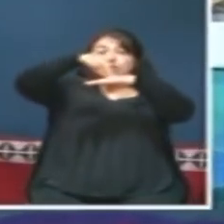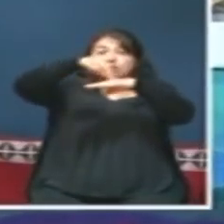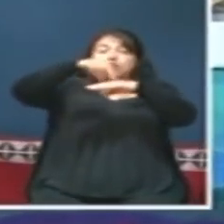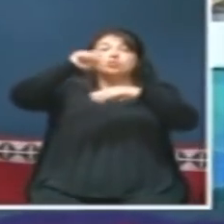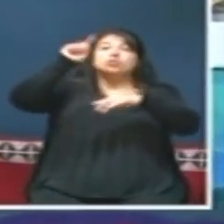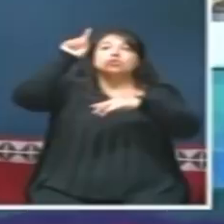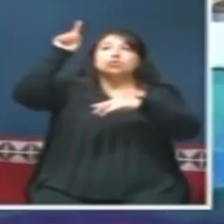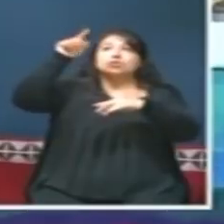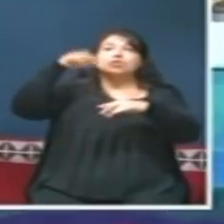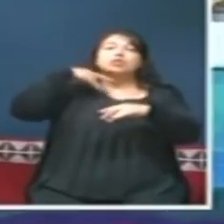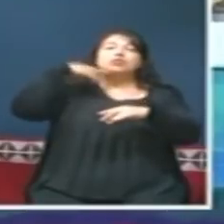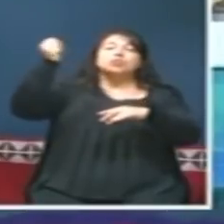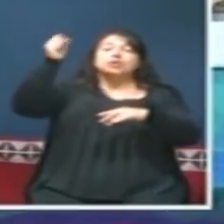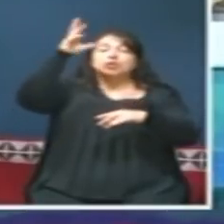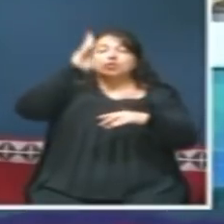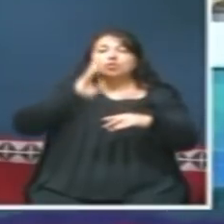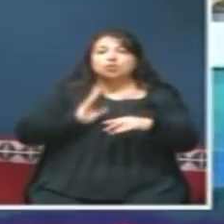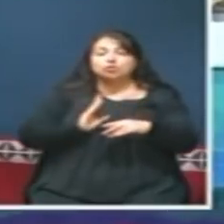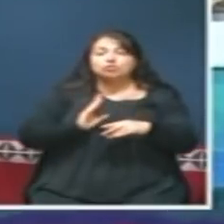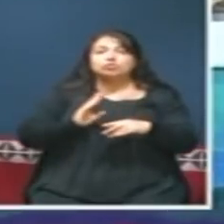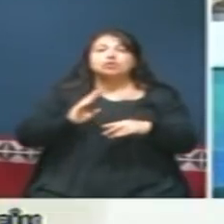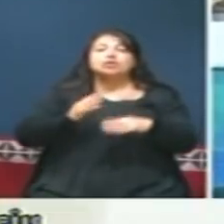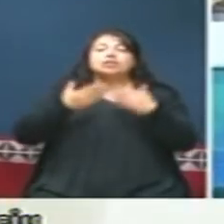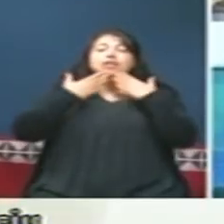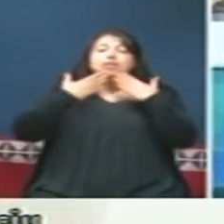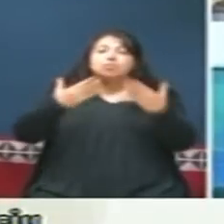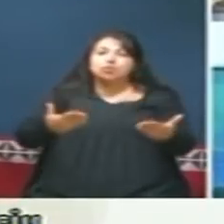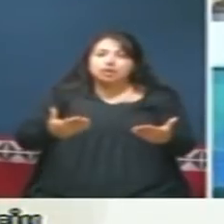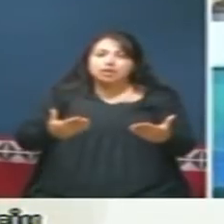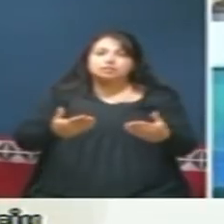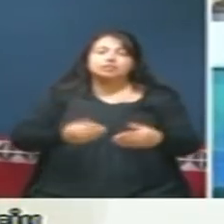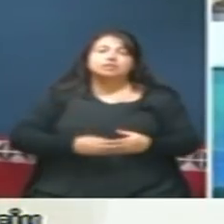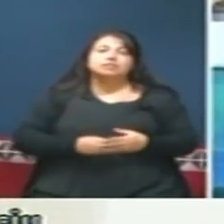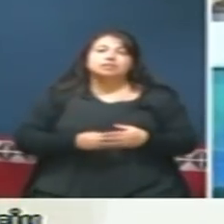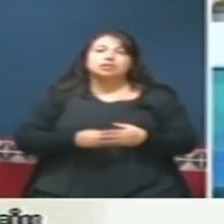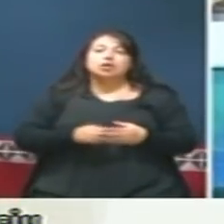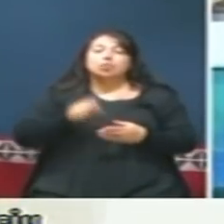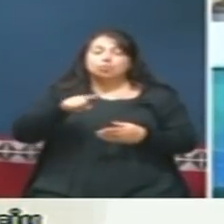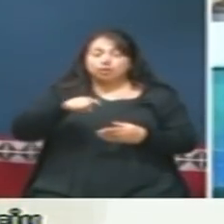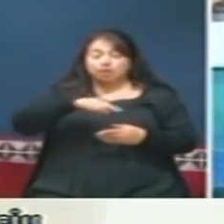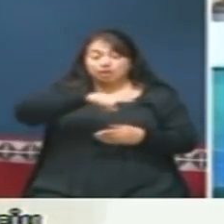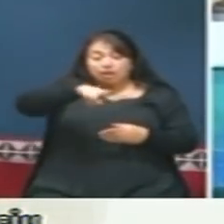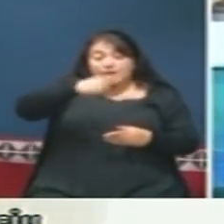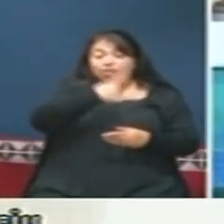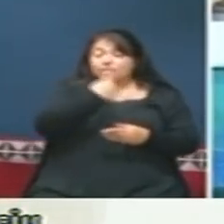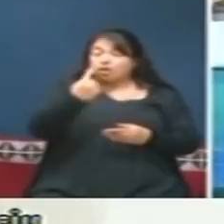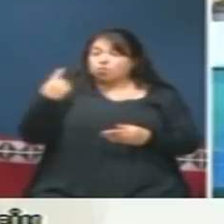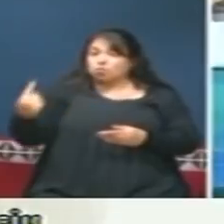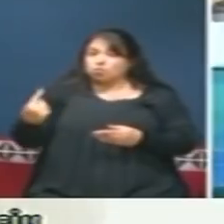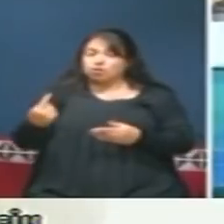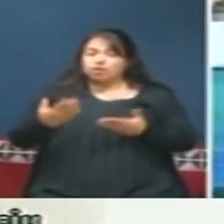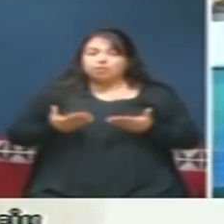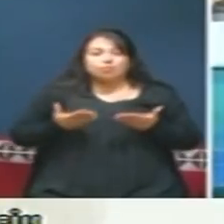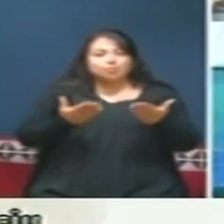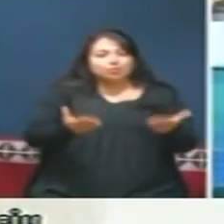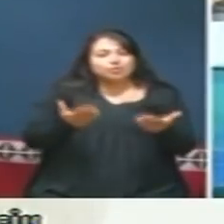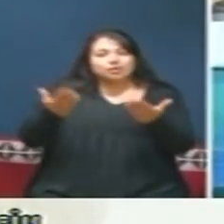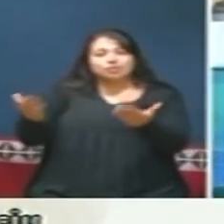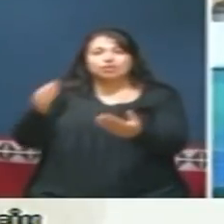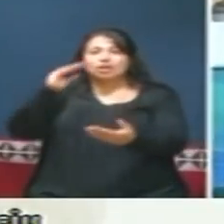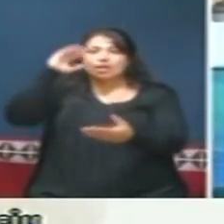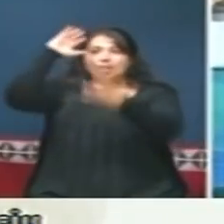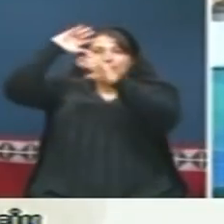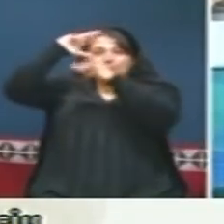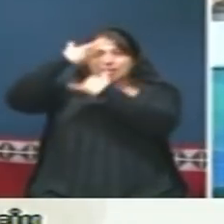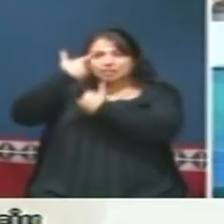de salvación. Y te damos gracias porque nos haces dignos de servirte en tu presencia. Te